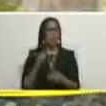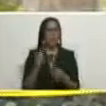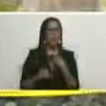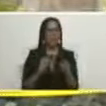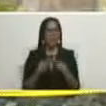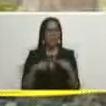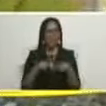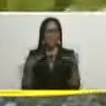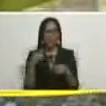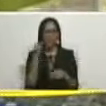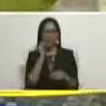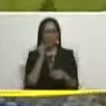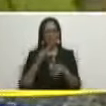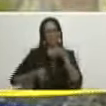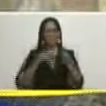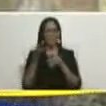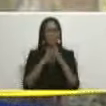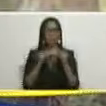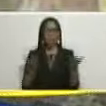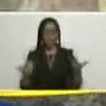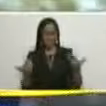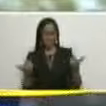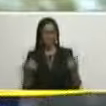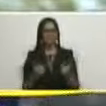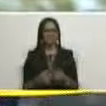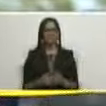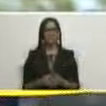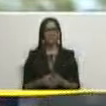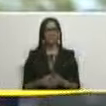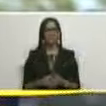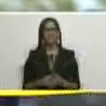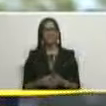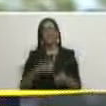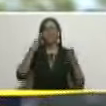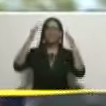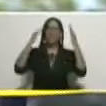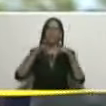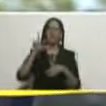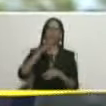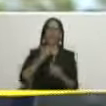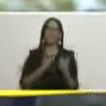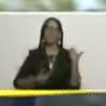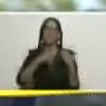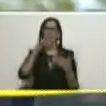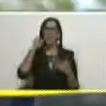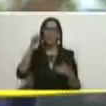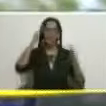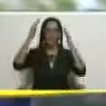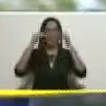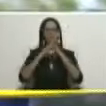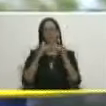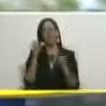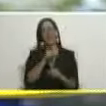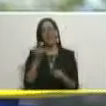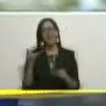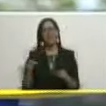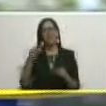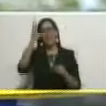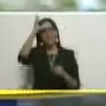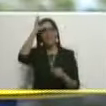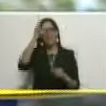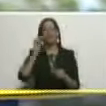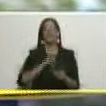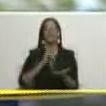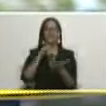la zona juventud? Cuéntamelo todo, Génesis. Saludos, querido presidente Nicolás Maduro. Saludar a toda la gente de Falcón que